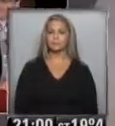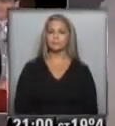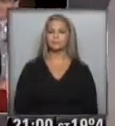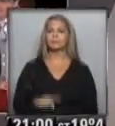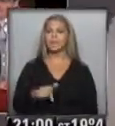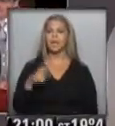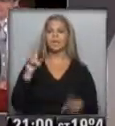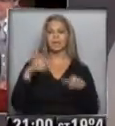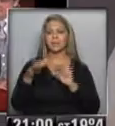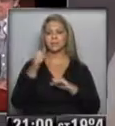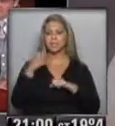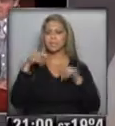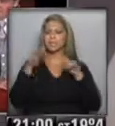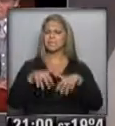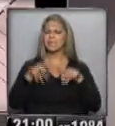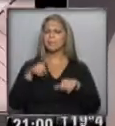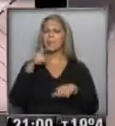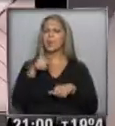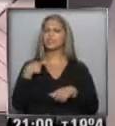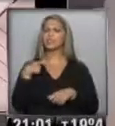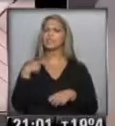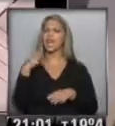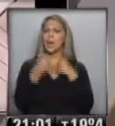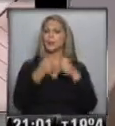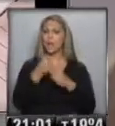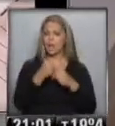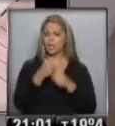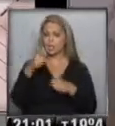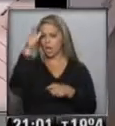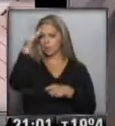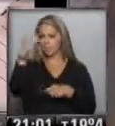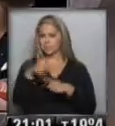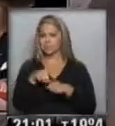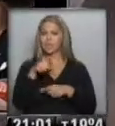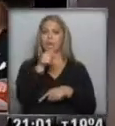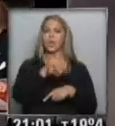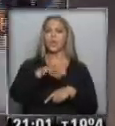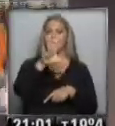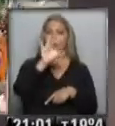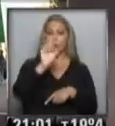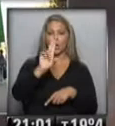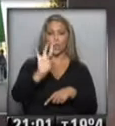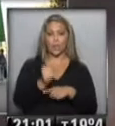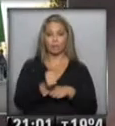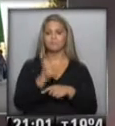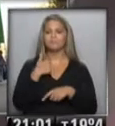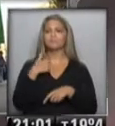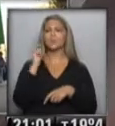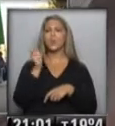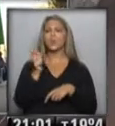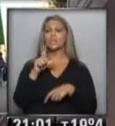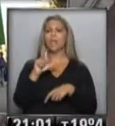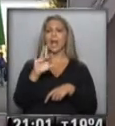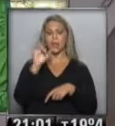Uno de los temas centrales, la masiva marcha contra la represión de la Metropolitana en el Hospital Bordá. Caso Candela,